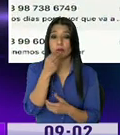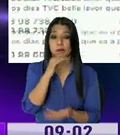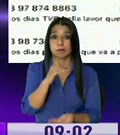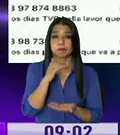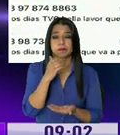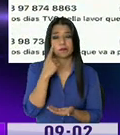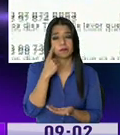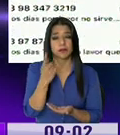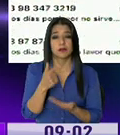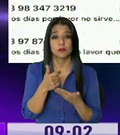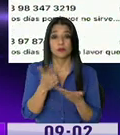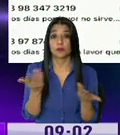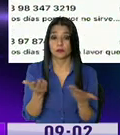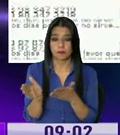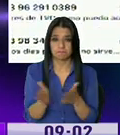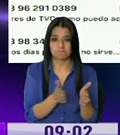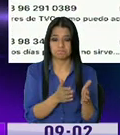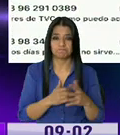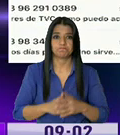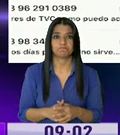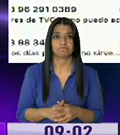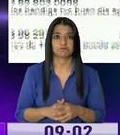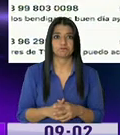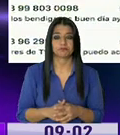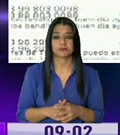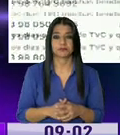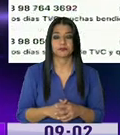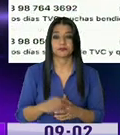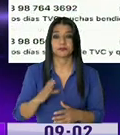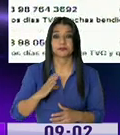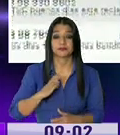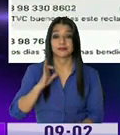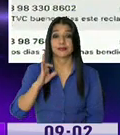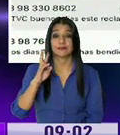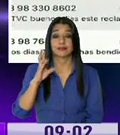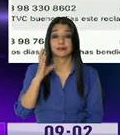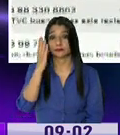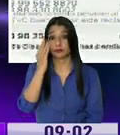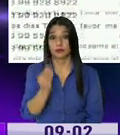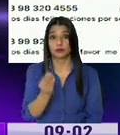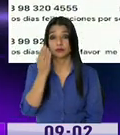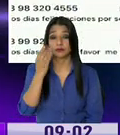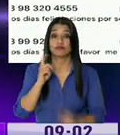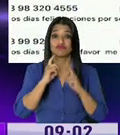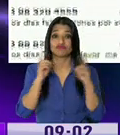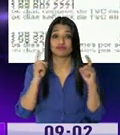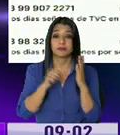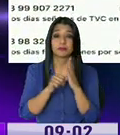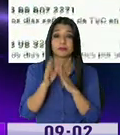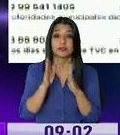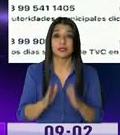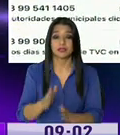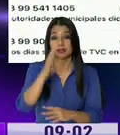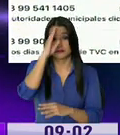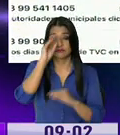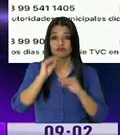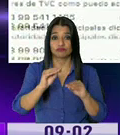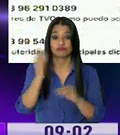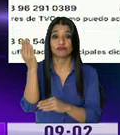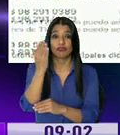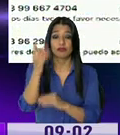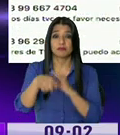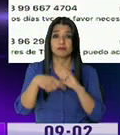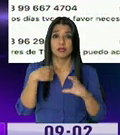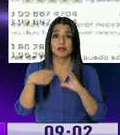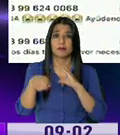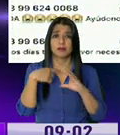manera ayudamos. Señores TVC, buenos días. Este reclamo es para la ministra de Educación y docentes. Están mandando